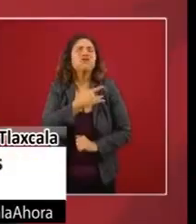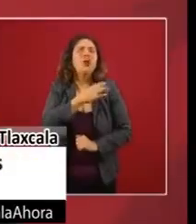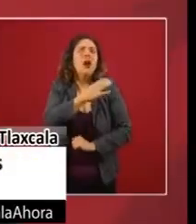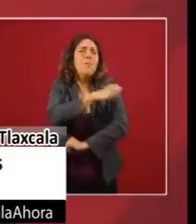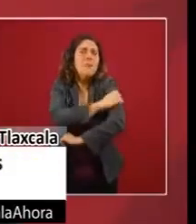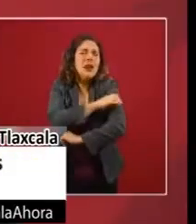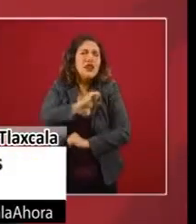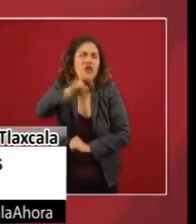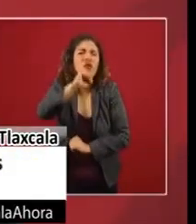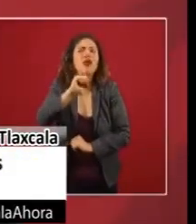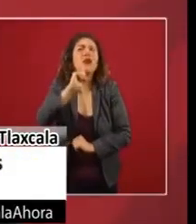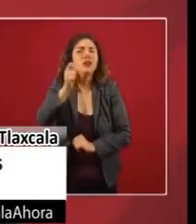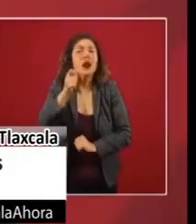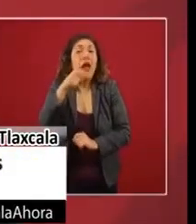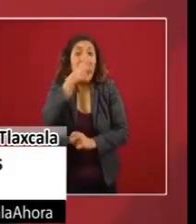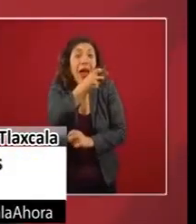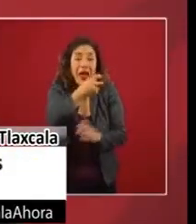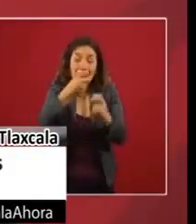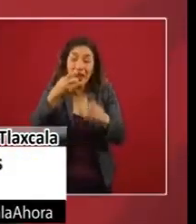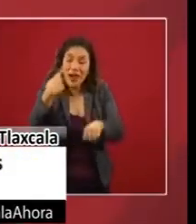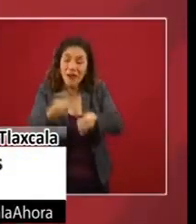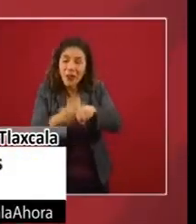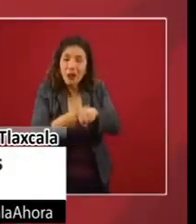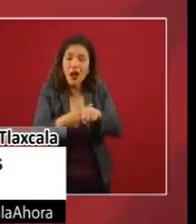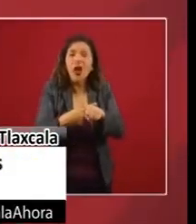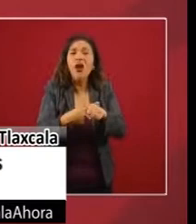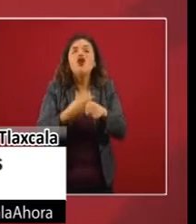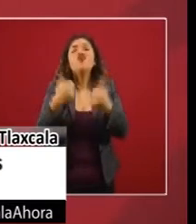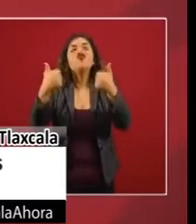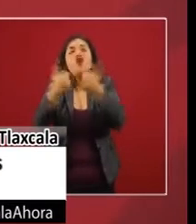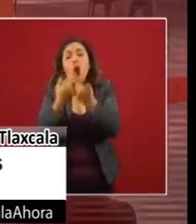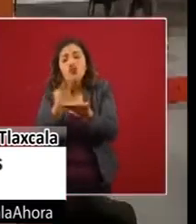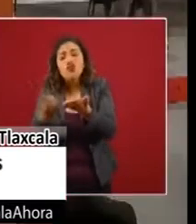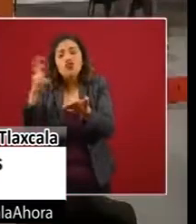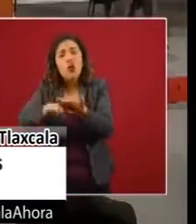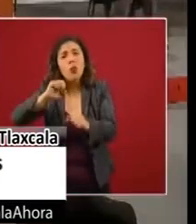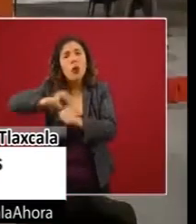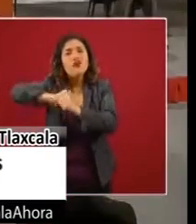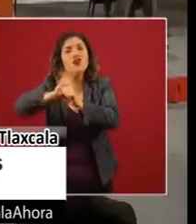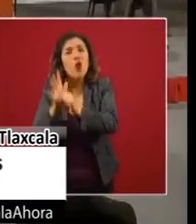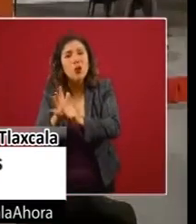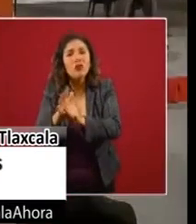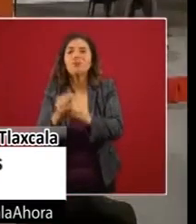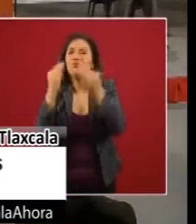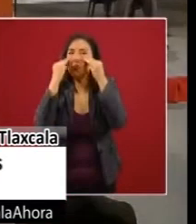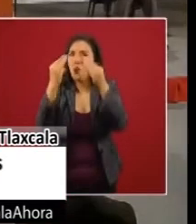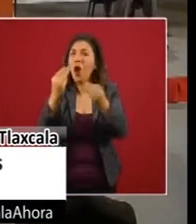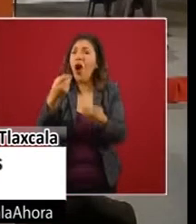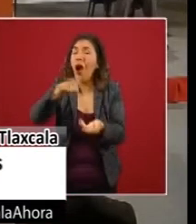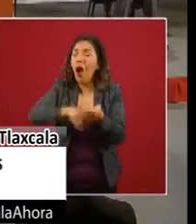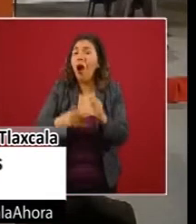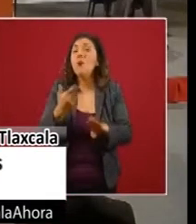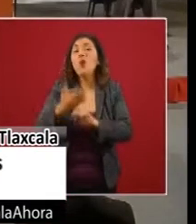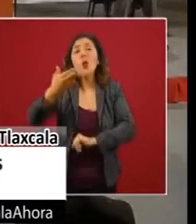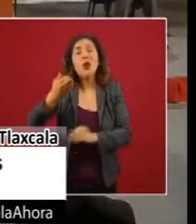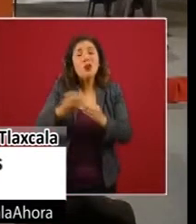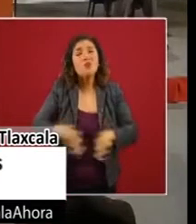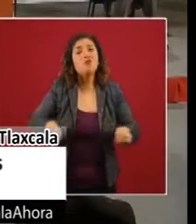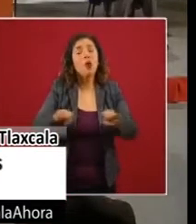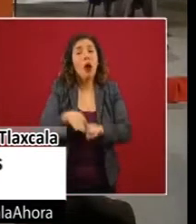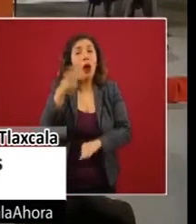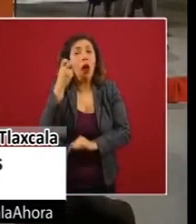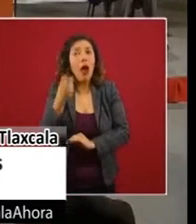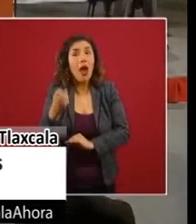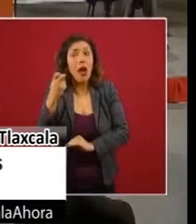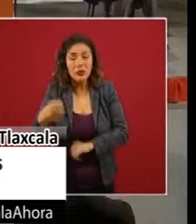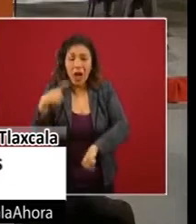El subsecretario de Salud, Hugo López-Gatell, aseguró que desearían tener el control de la pandemia de COVID-19, pero no es así, por lo que los gobiernos estatales deben